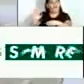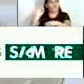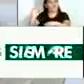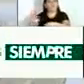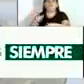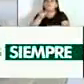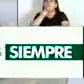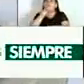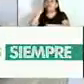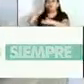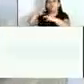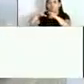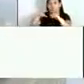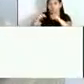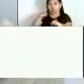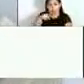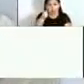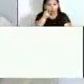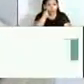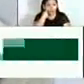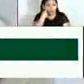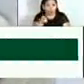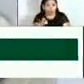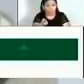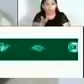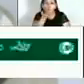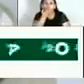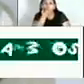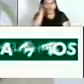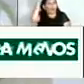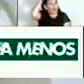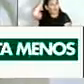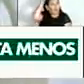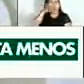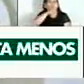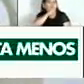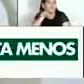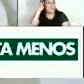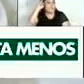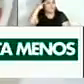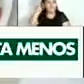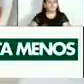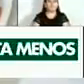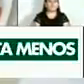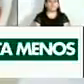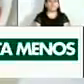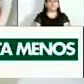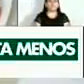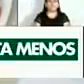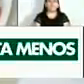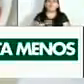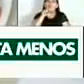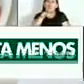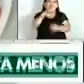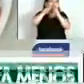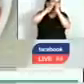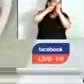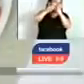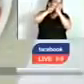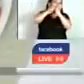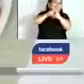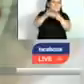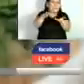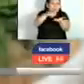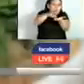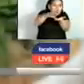nicaragüenses. Escuchó que dijo indio viejo, ¿verdad? Le cuento. Se trata de carne